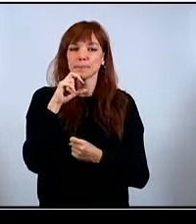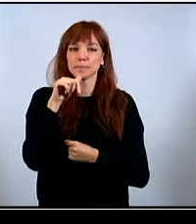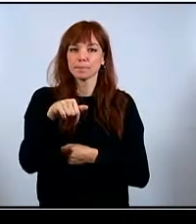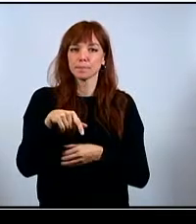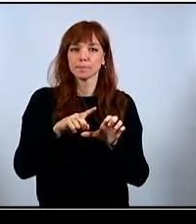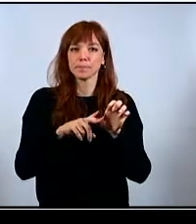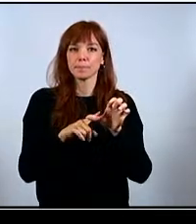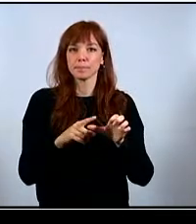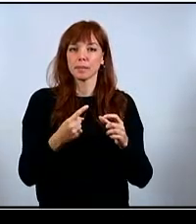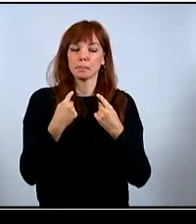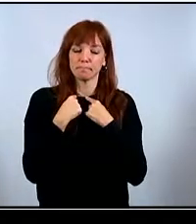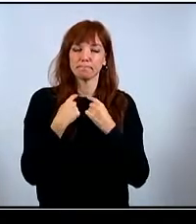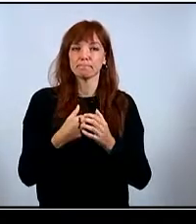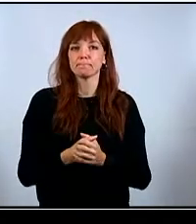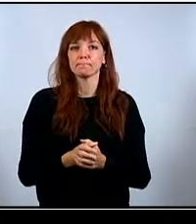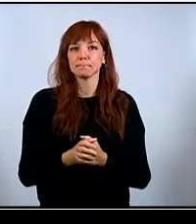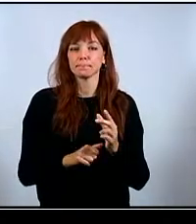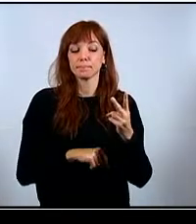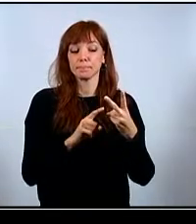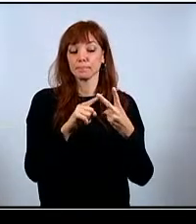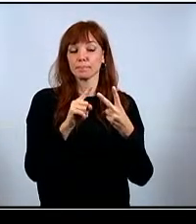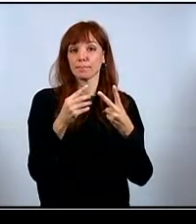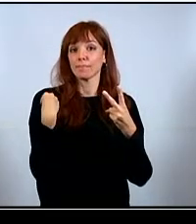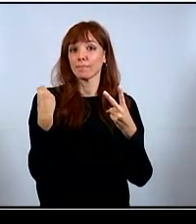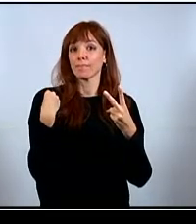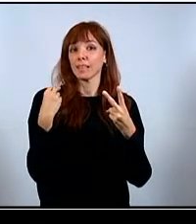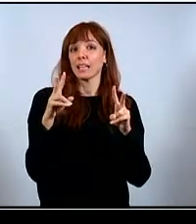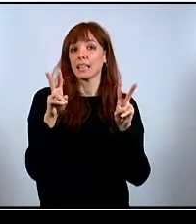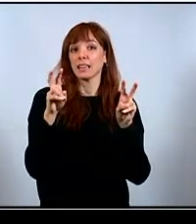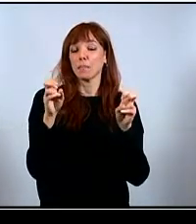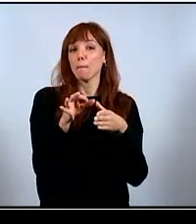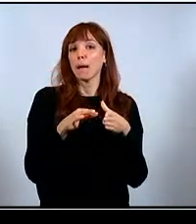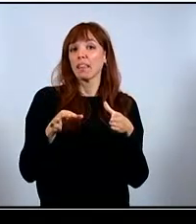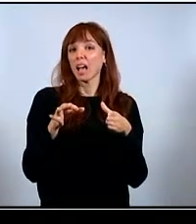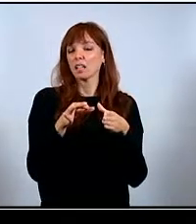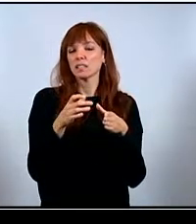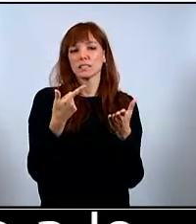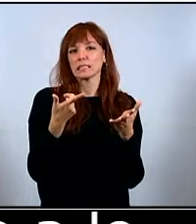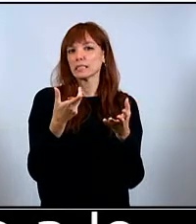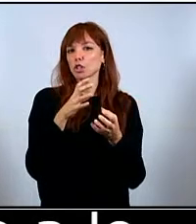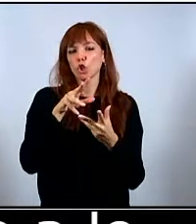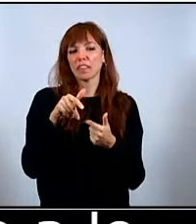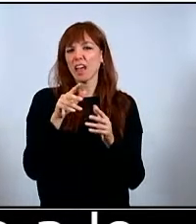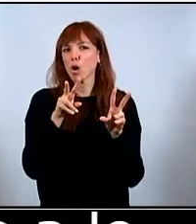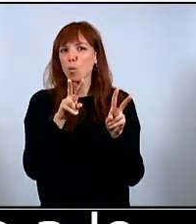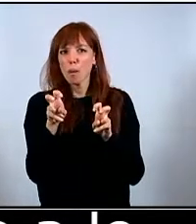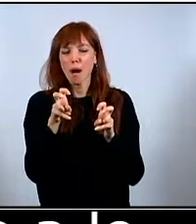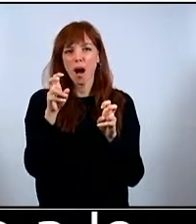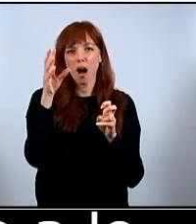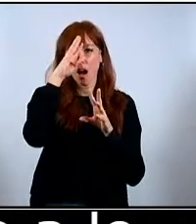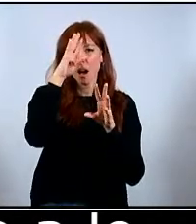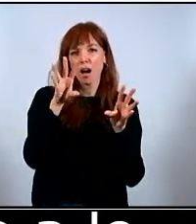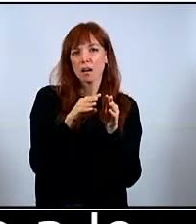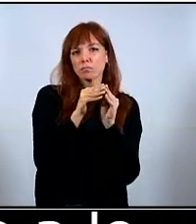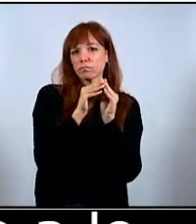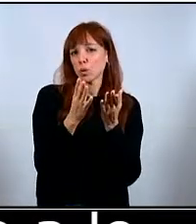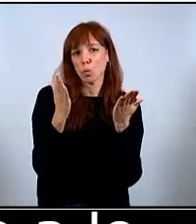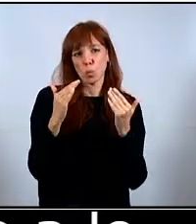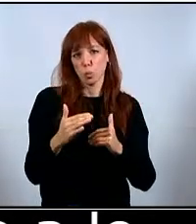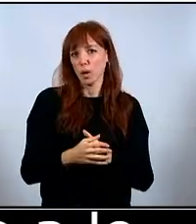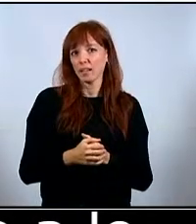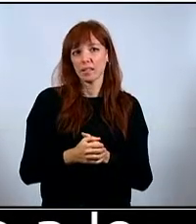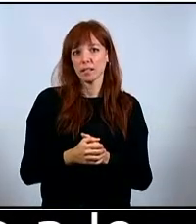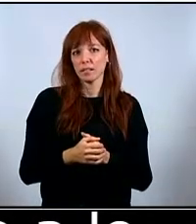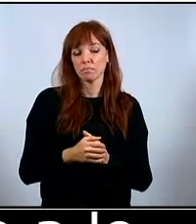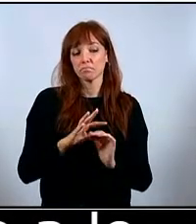Extremadura. Y respecto a lo de Valdecañas, no tengo ninguna noticia nueva que darle, ni ninguna valoración al respecto. Estamos recibiendo la